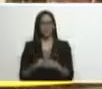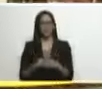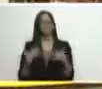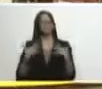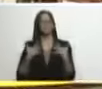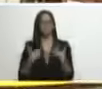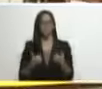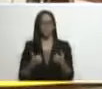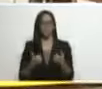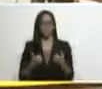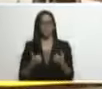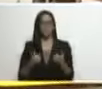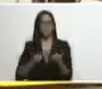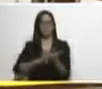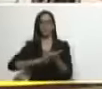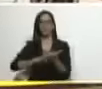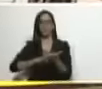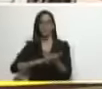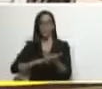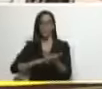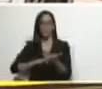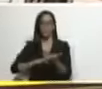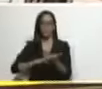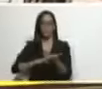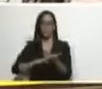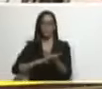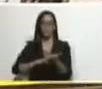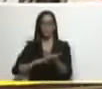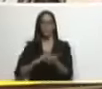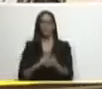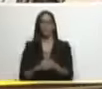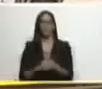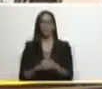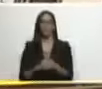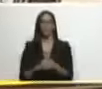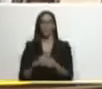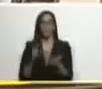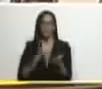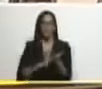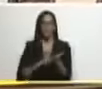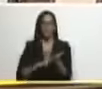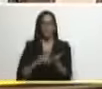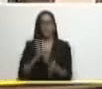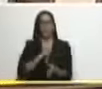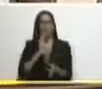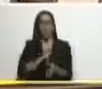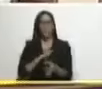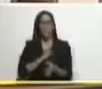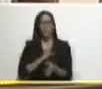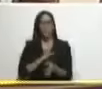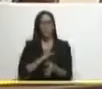rescatar, recuperar lo que genuinamente le pertenece